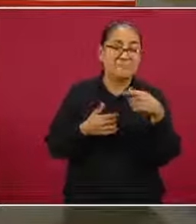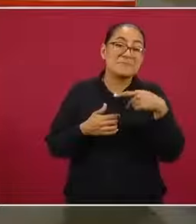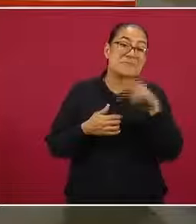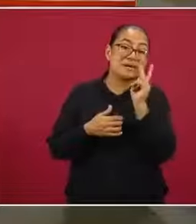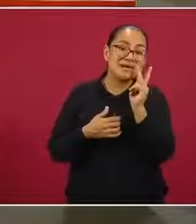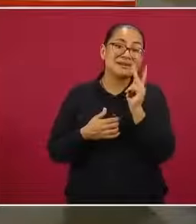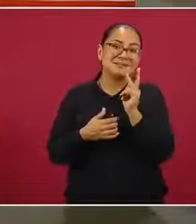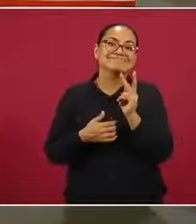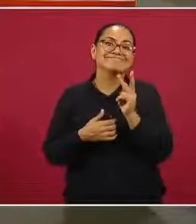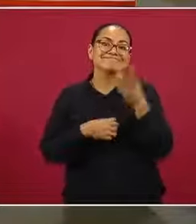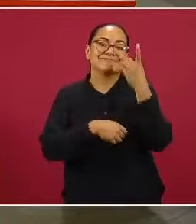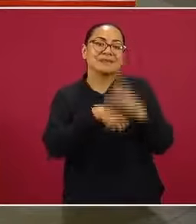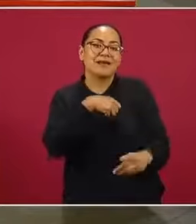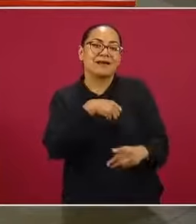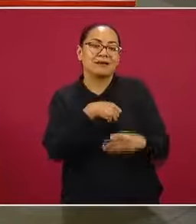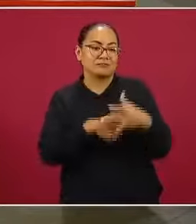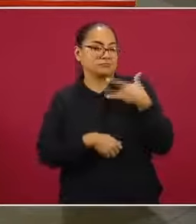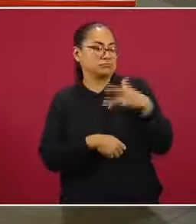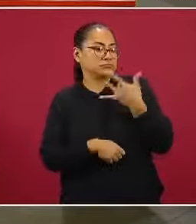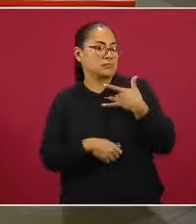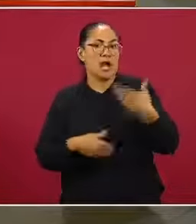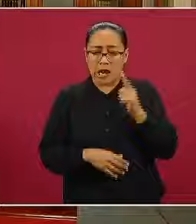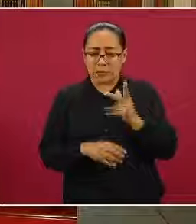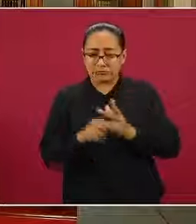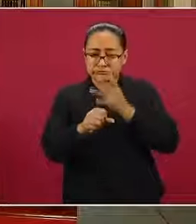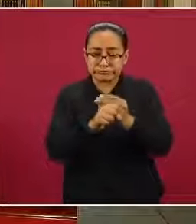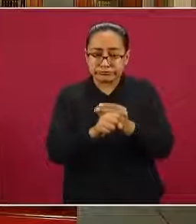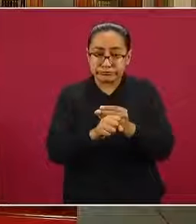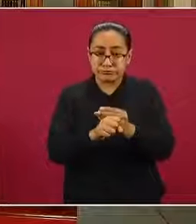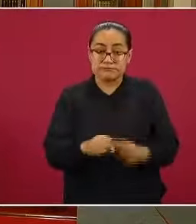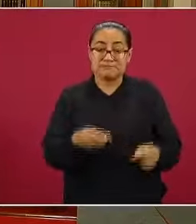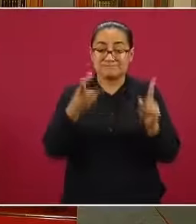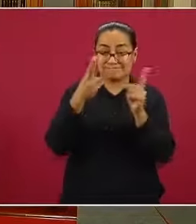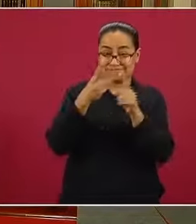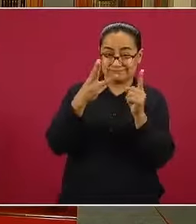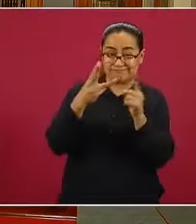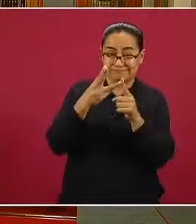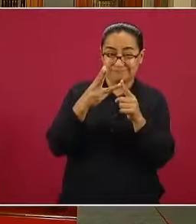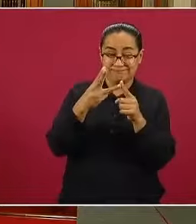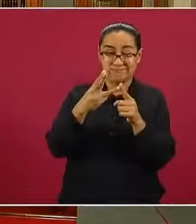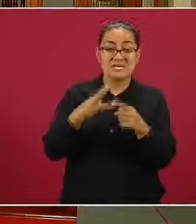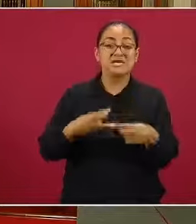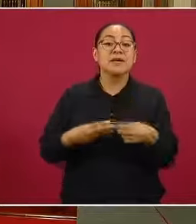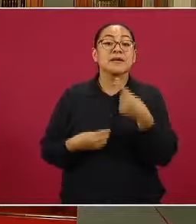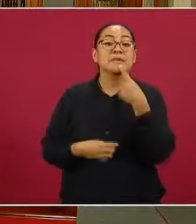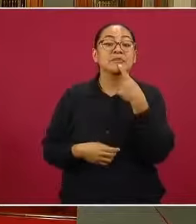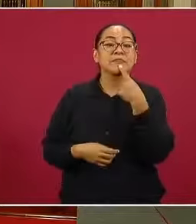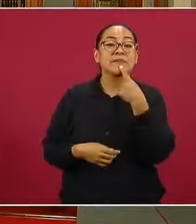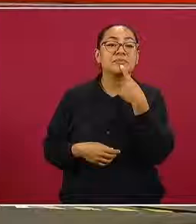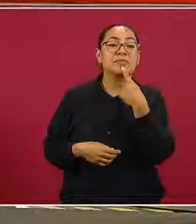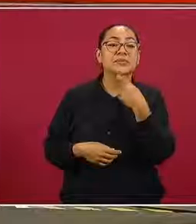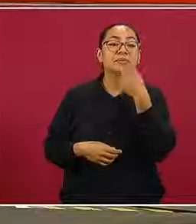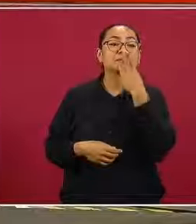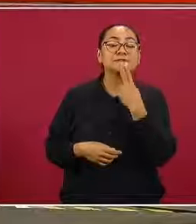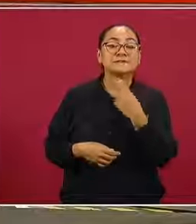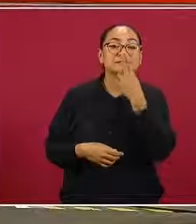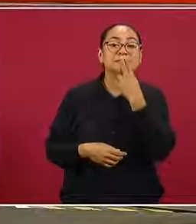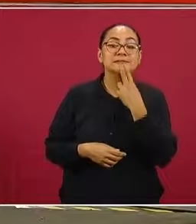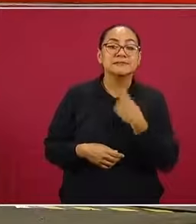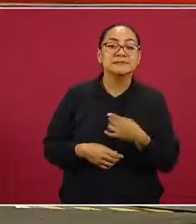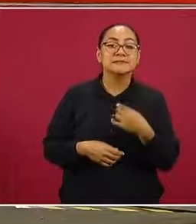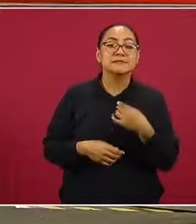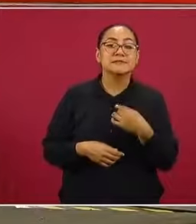inertes. Entonces, por eso es uno de los componentes principales. Un elemento que es el dulzor, el sabor dulce en sí mismo,